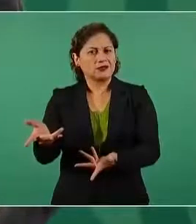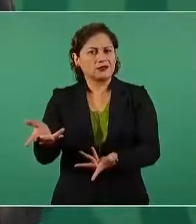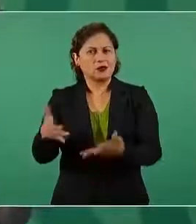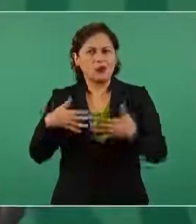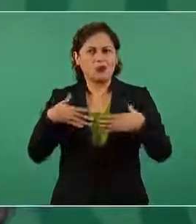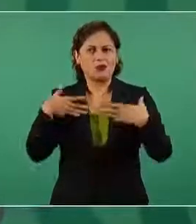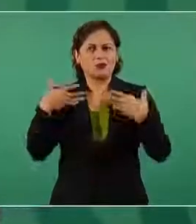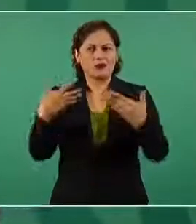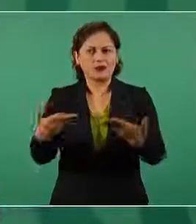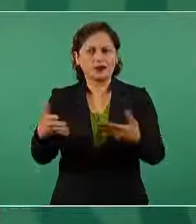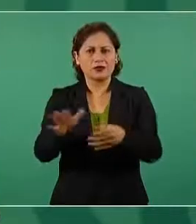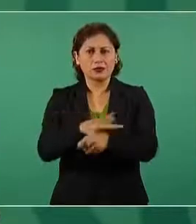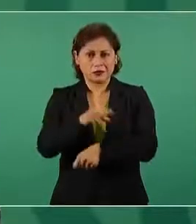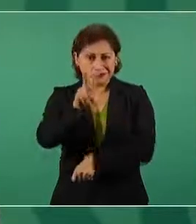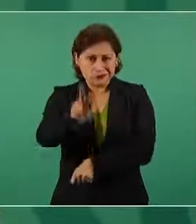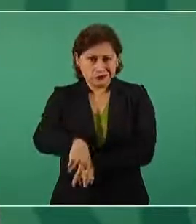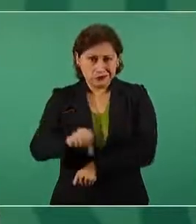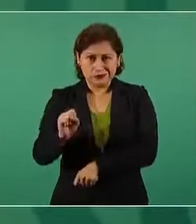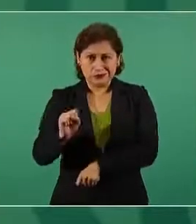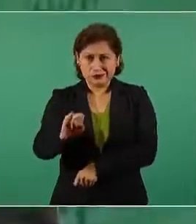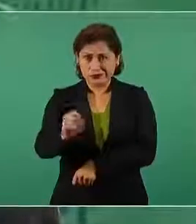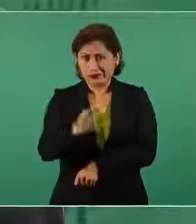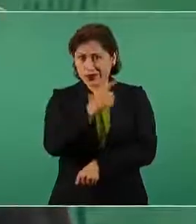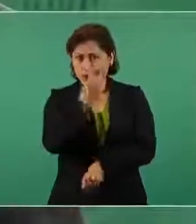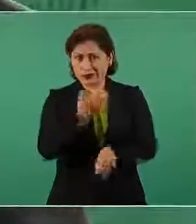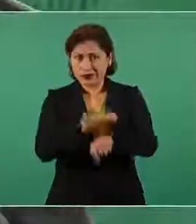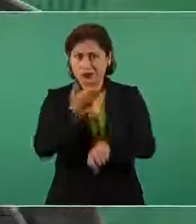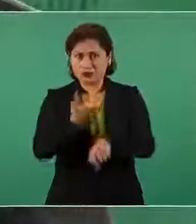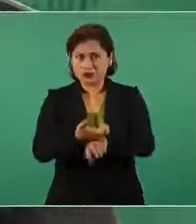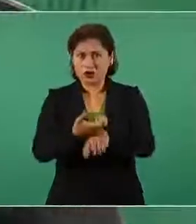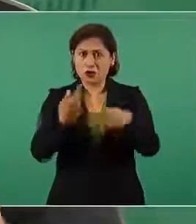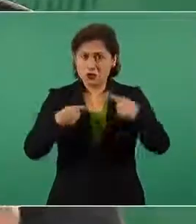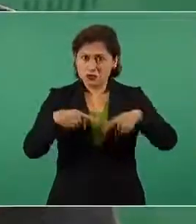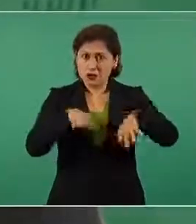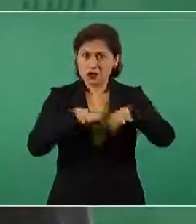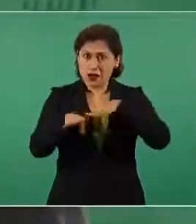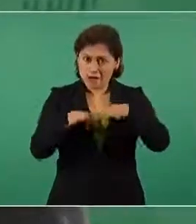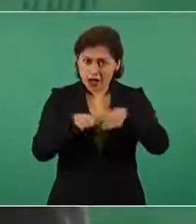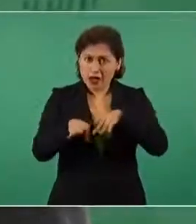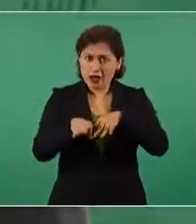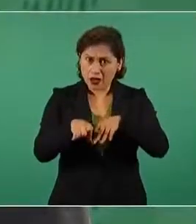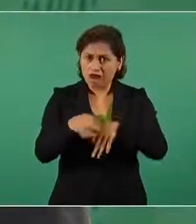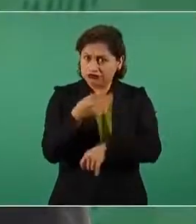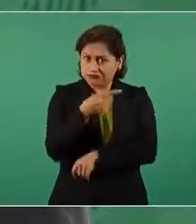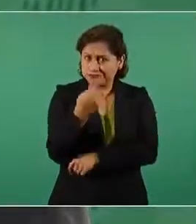de trabajo en Estados Unidos. No hay trabajadores